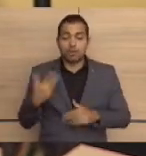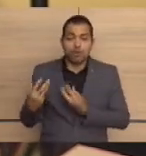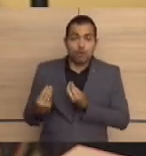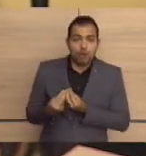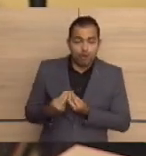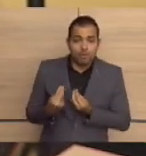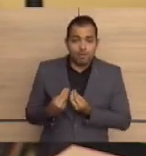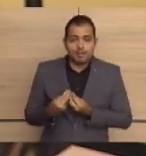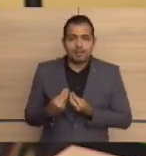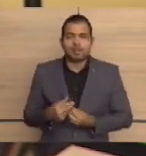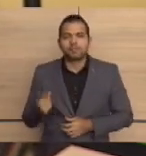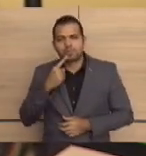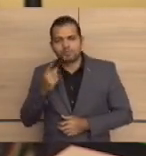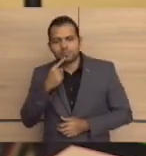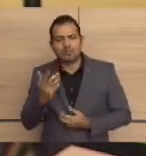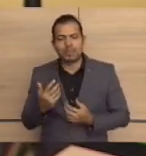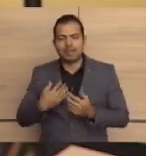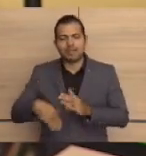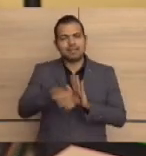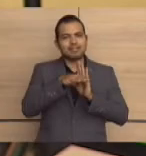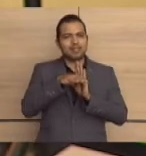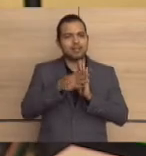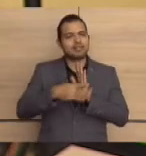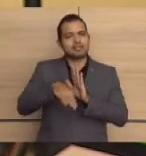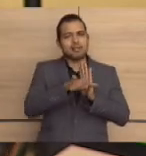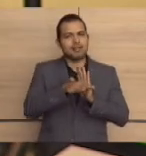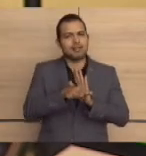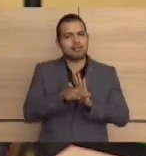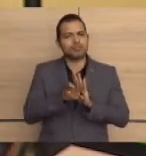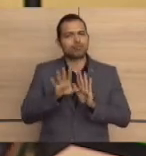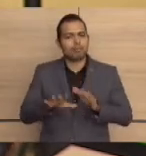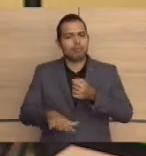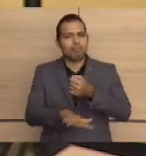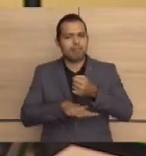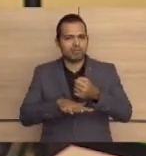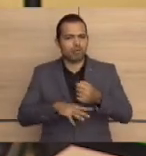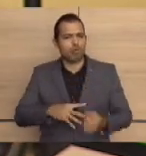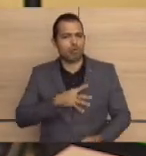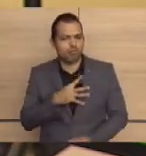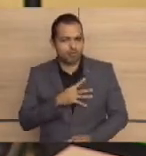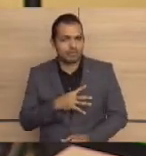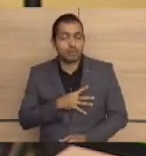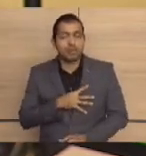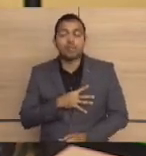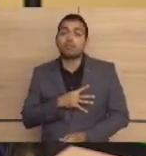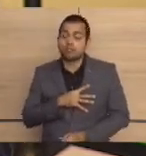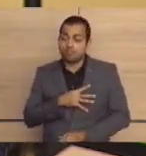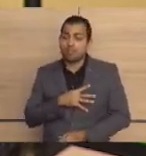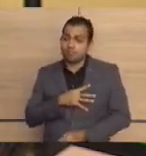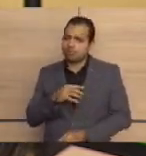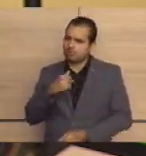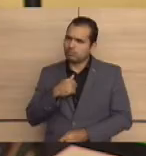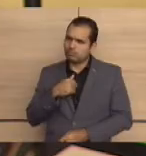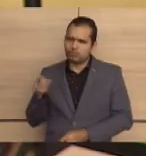de competencia, y a mí me gustaría aprovechar la presencia de la ministra y de la viceministra, y más que